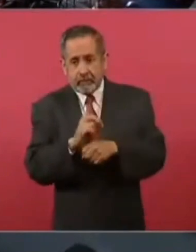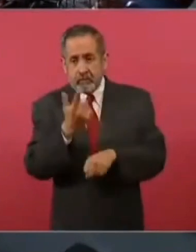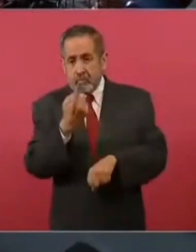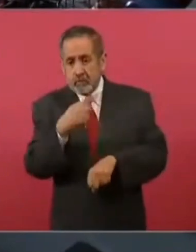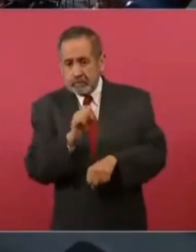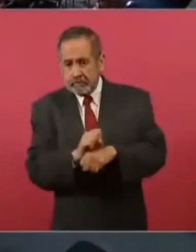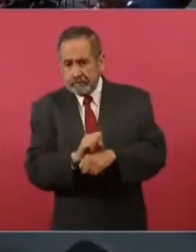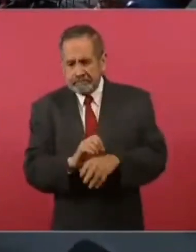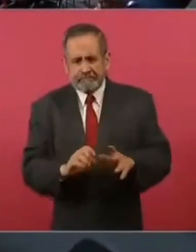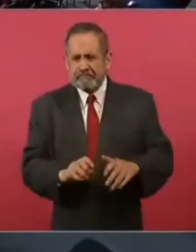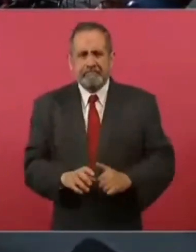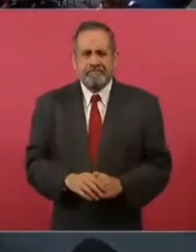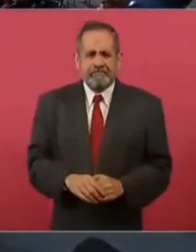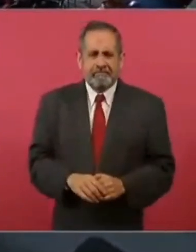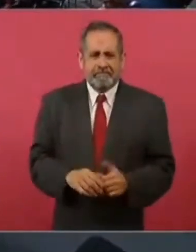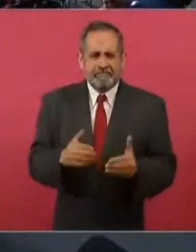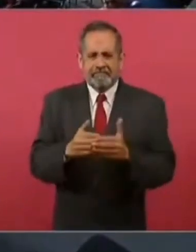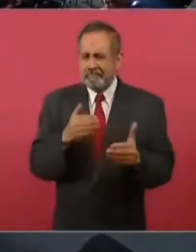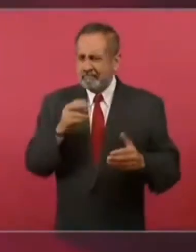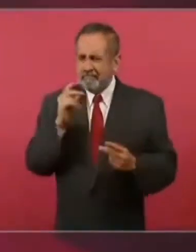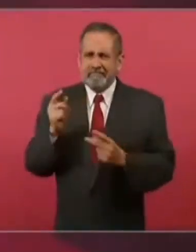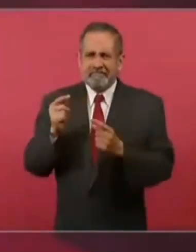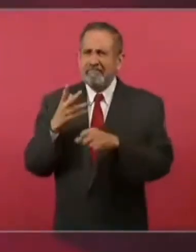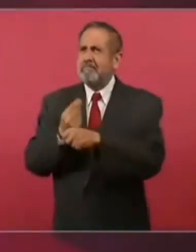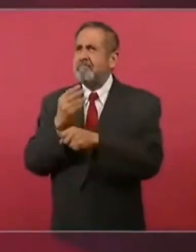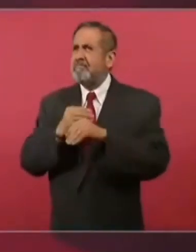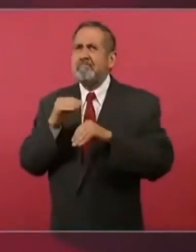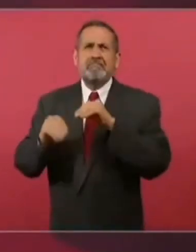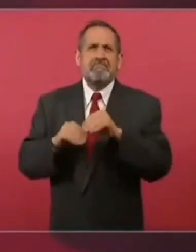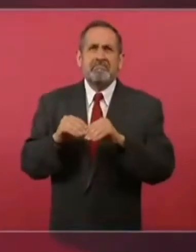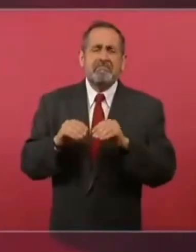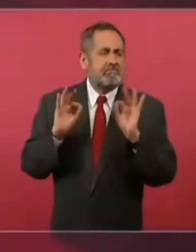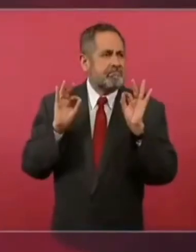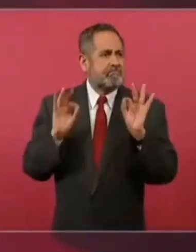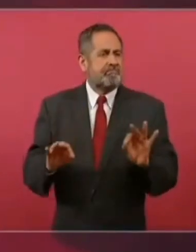semana restablecen el servicio